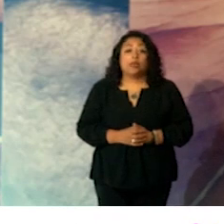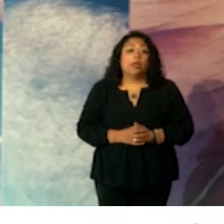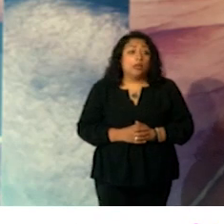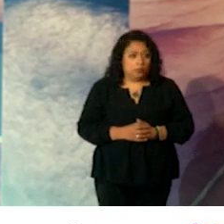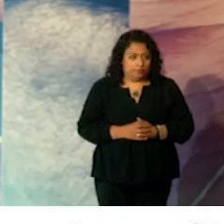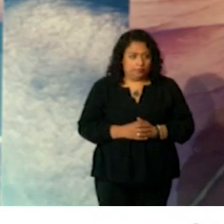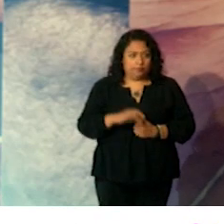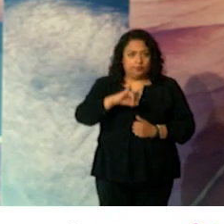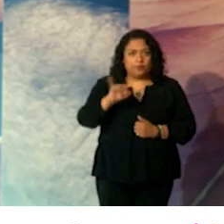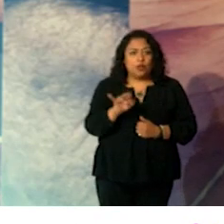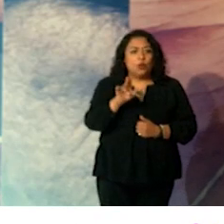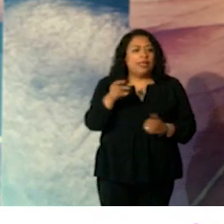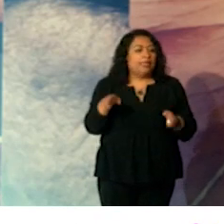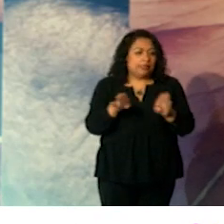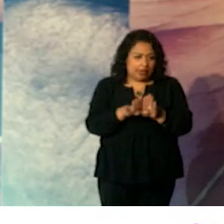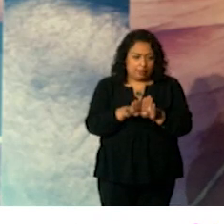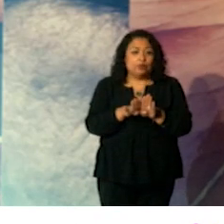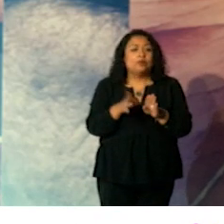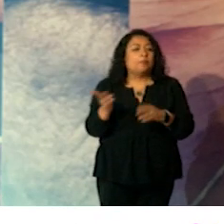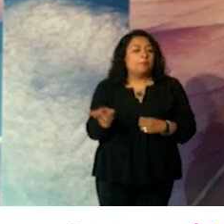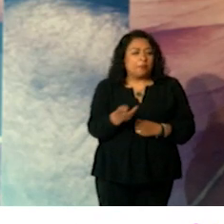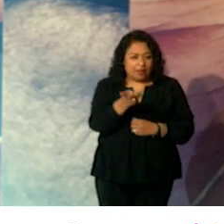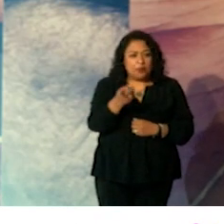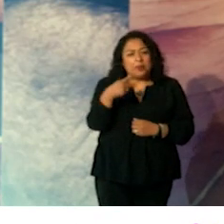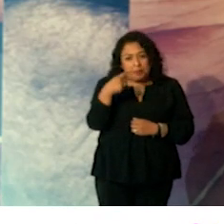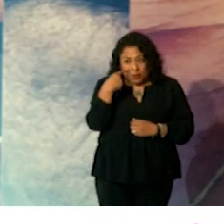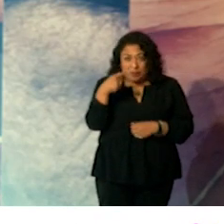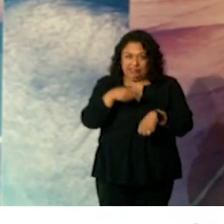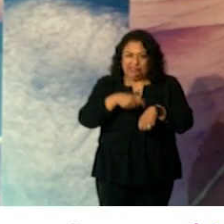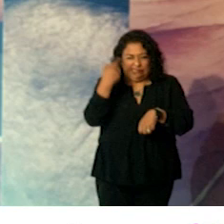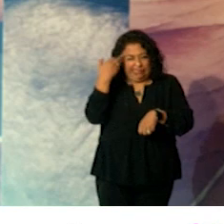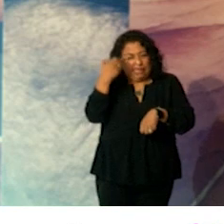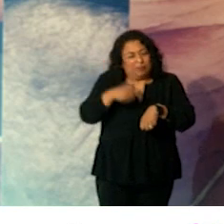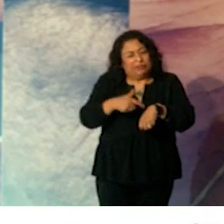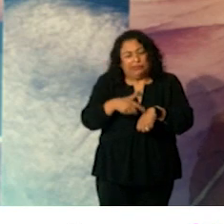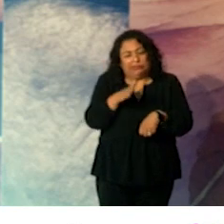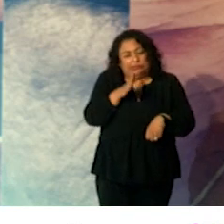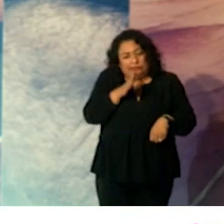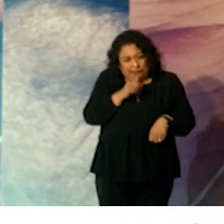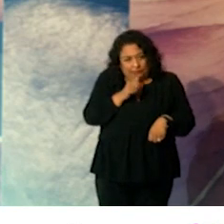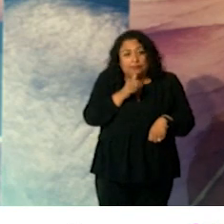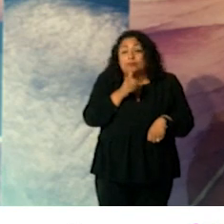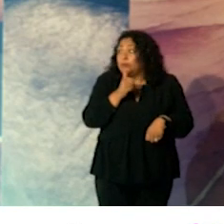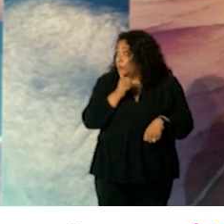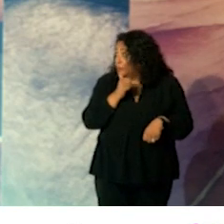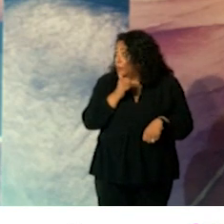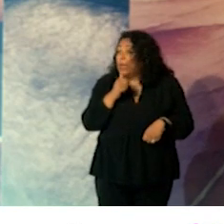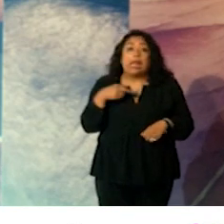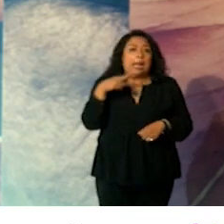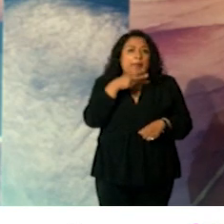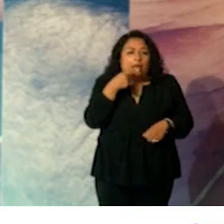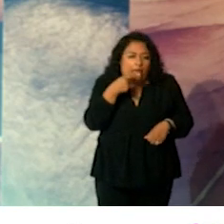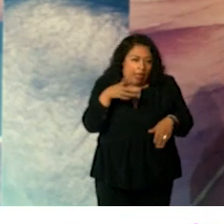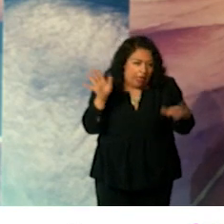Julieta, cerramos esta participación contigo. Tenemos Bueno. una pregunta más, pero ya veo que el tiempo sí se nos está viniendo encima, entonces... Mira, los chilenos hablamos rápido, así